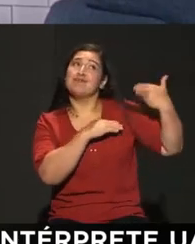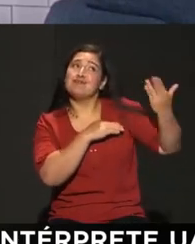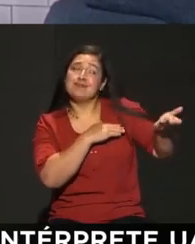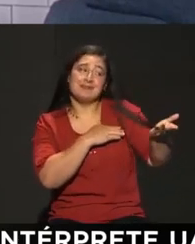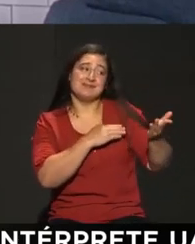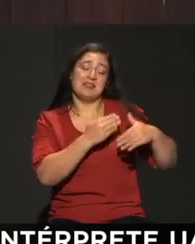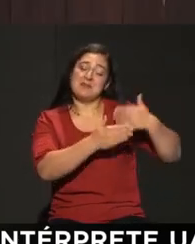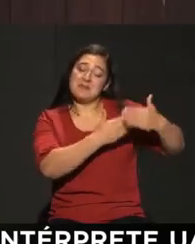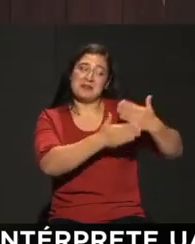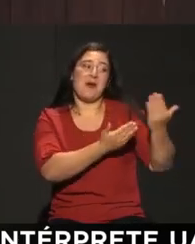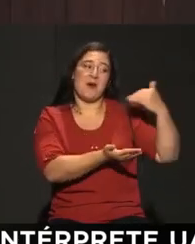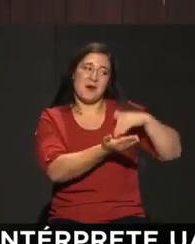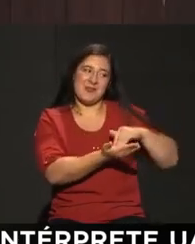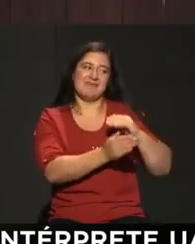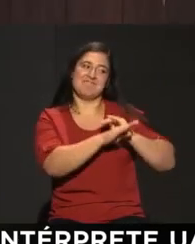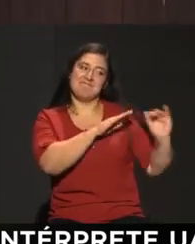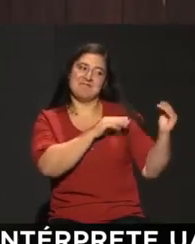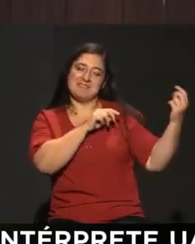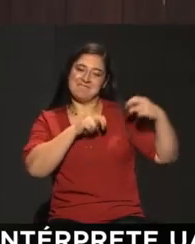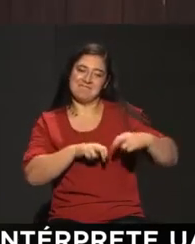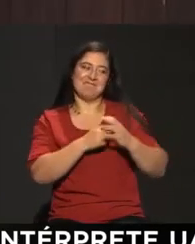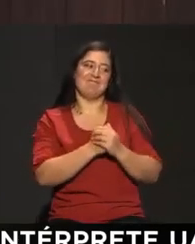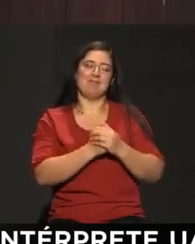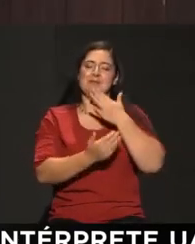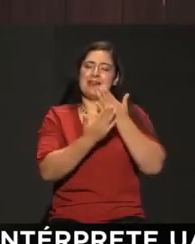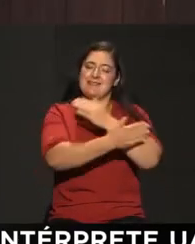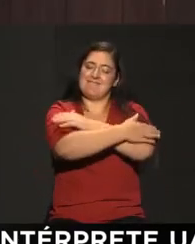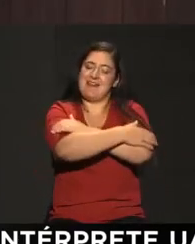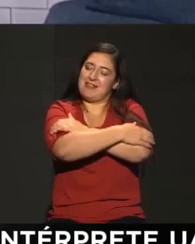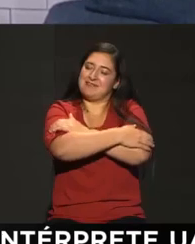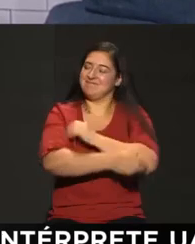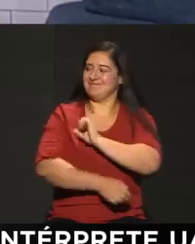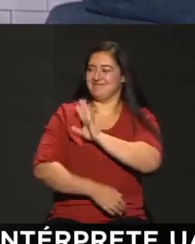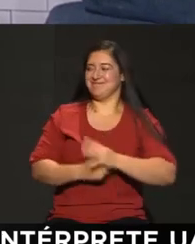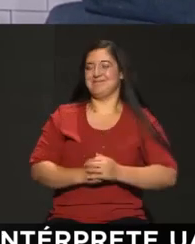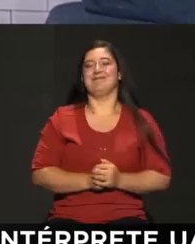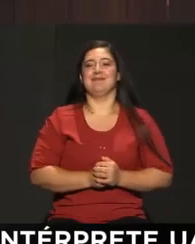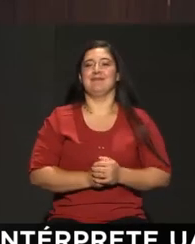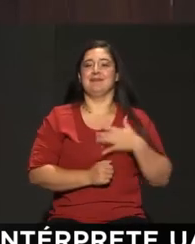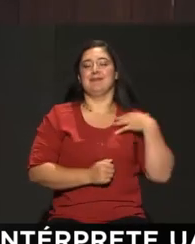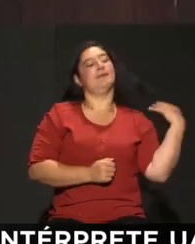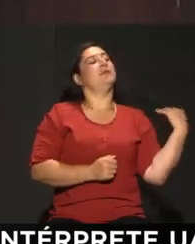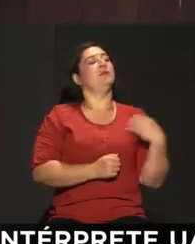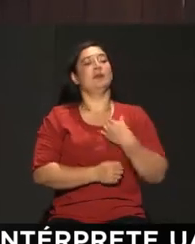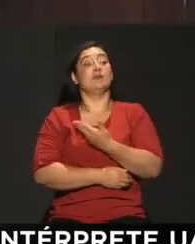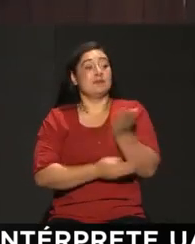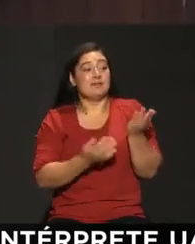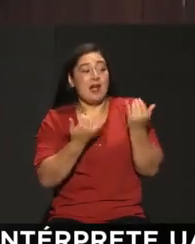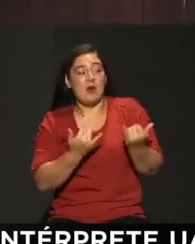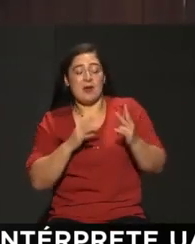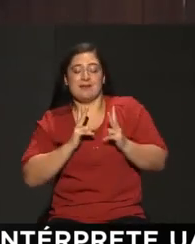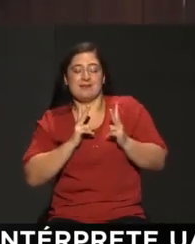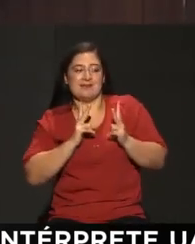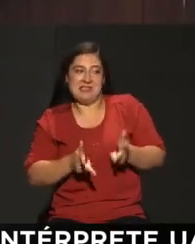en el proceso que tenemos acá. Un abrazo, profe, muchas gracias. Claro que sí. Y a ustedes los invito a que nos vamos a unos